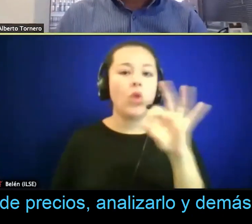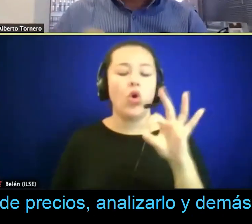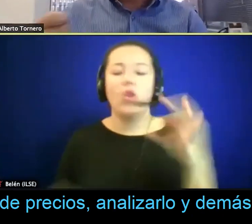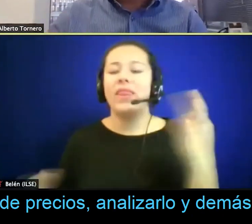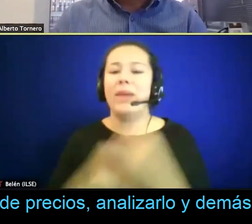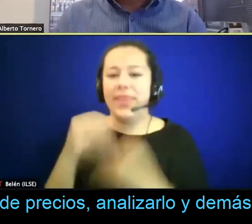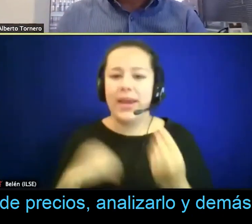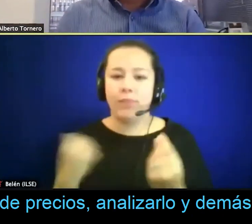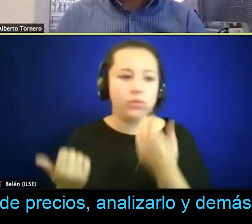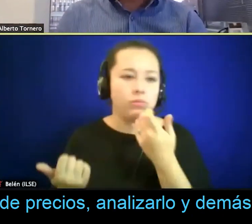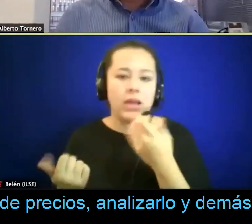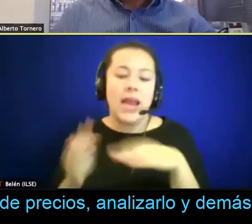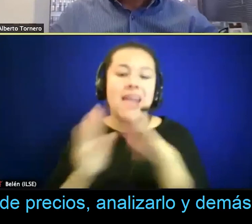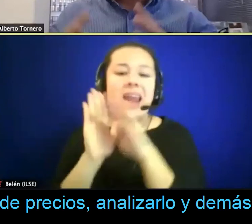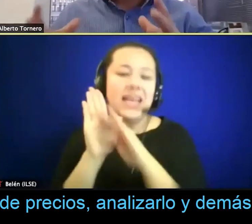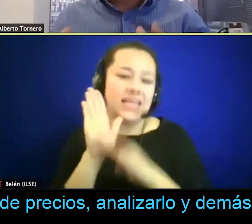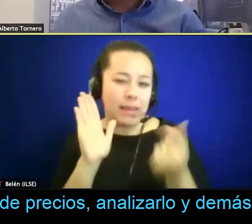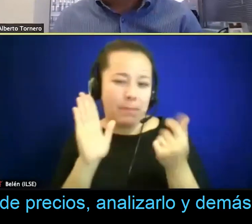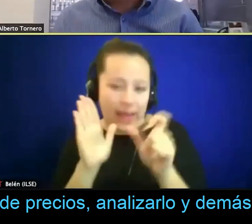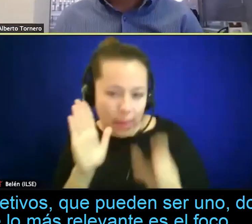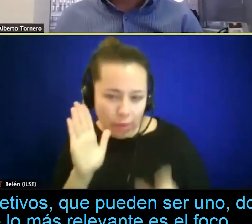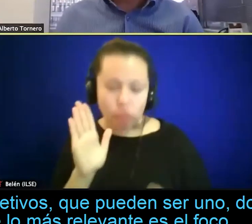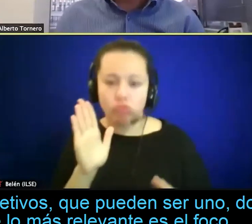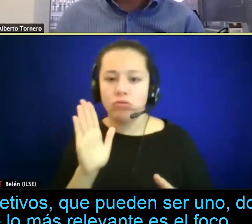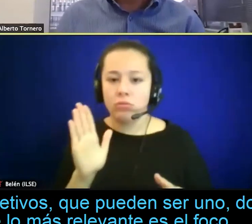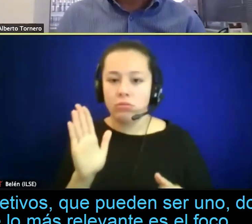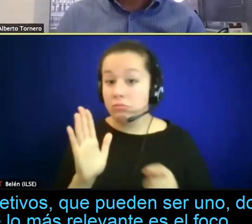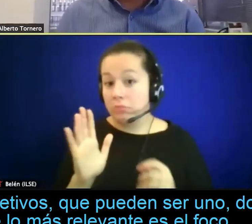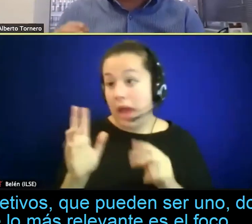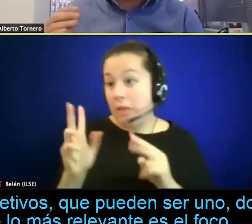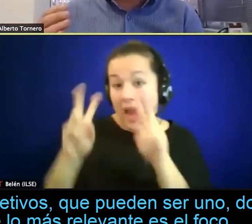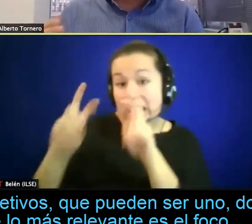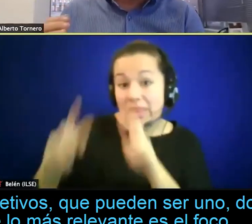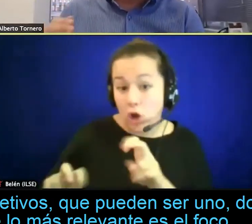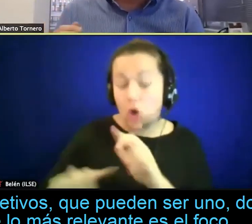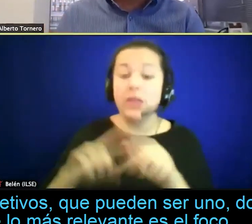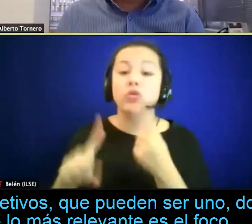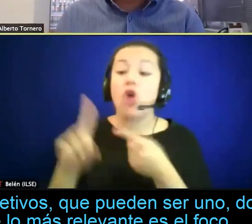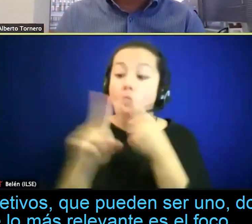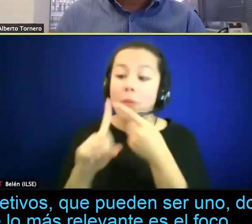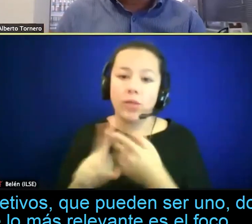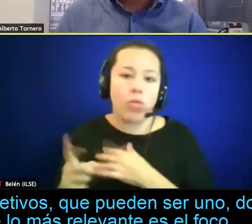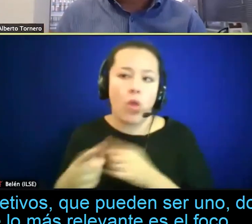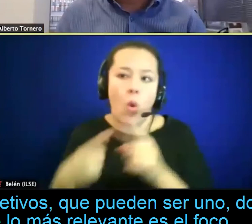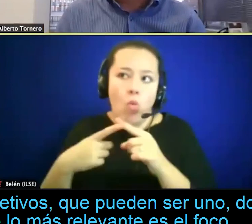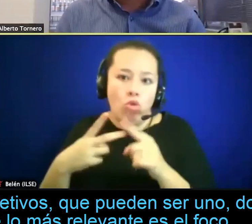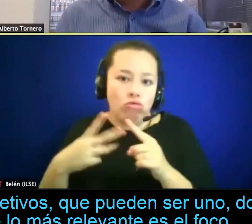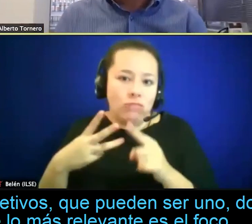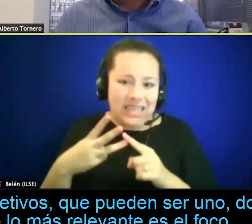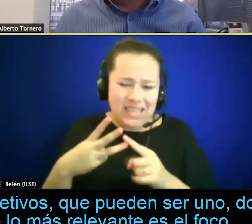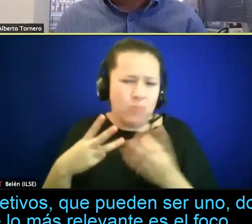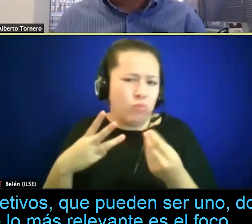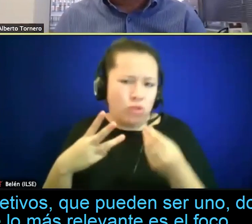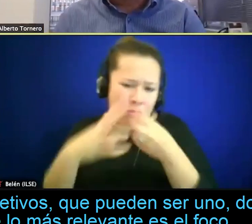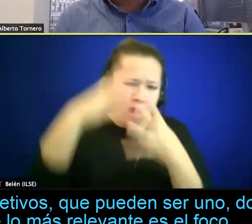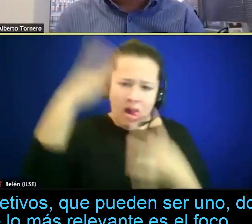de precios, analizarlo y demás. Y una vez hemos puesto estos objetivos, que pueden ser 1, 2 o 3, no muchos más,